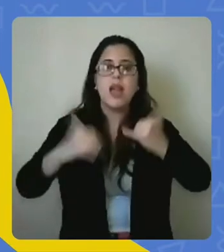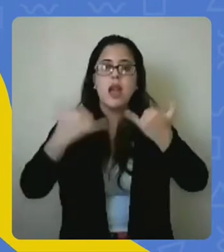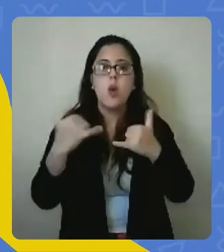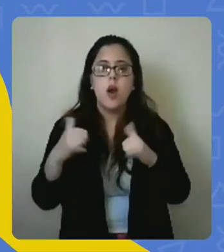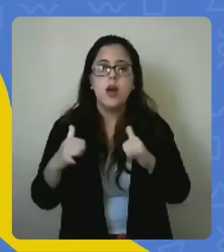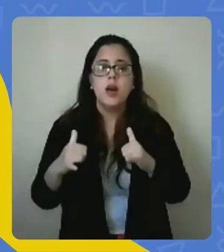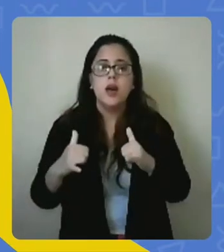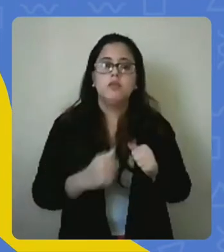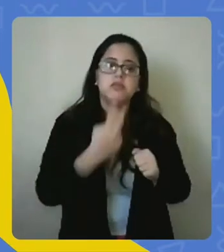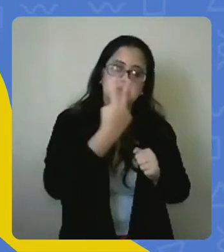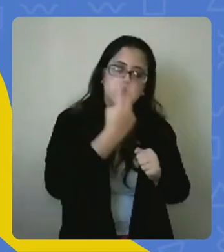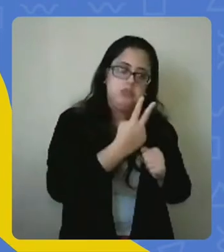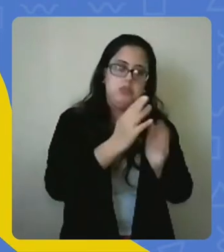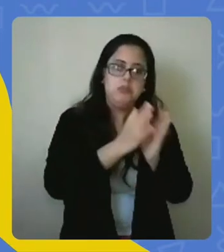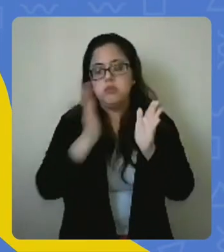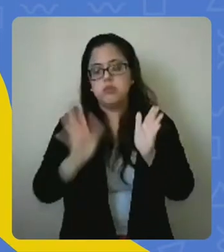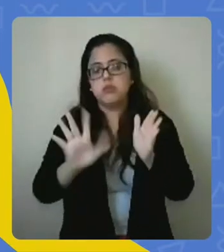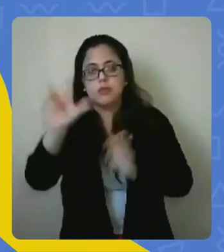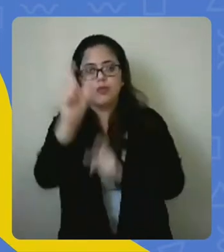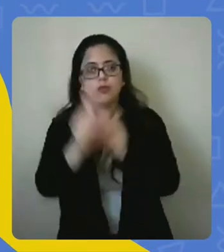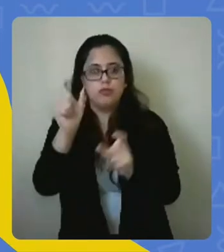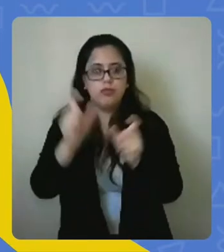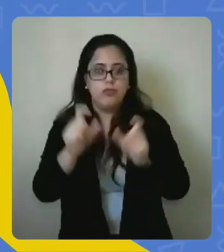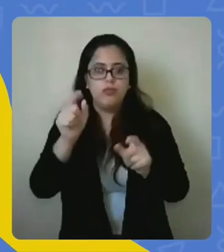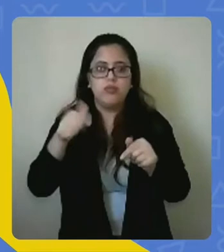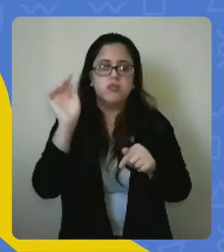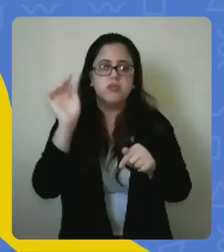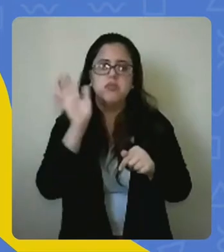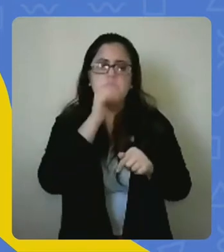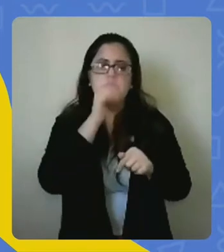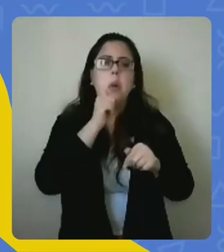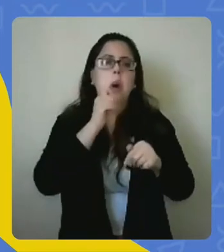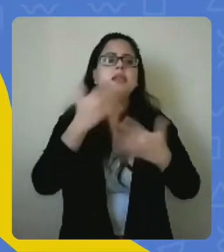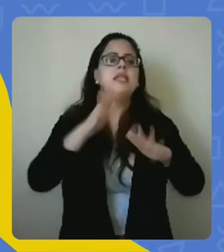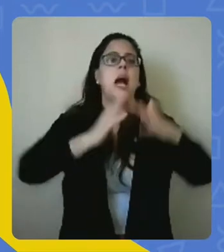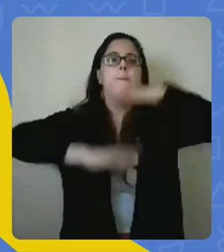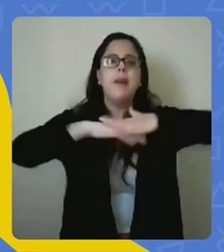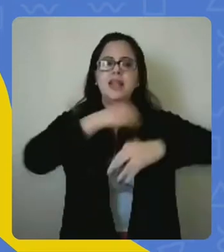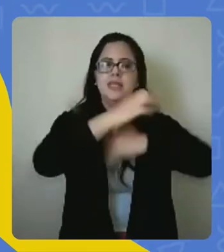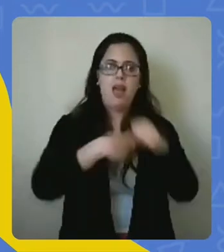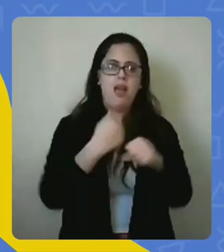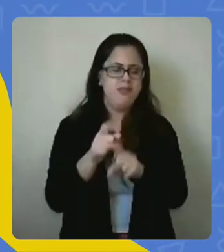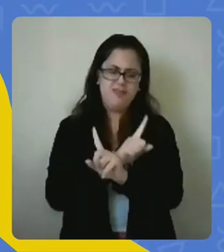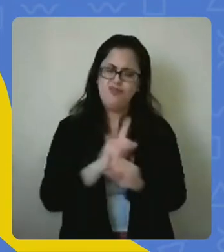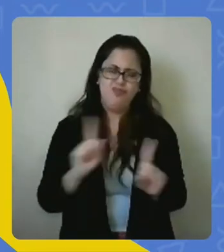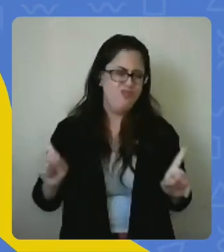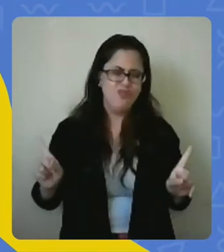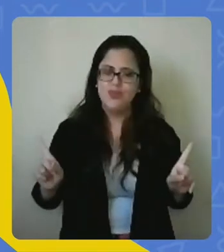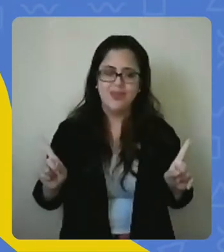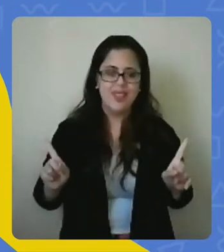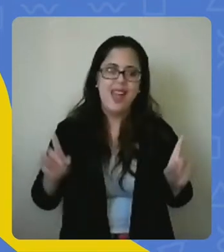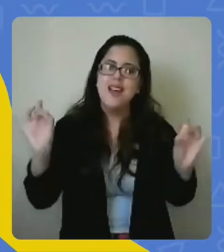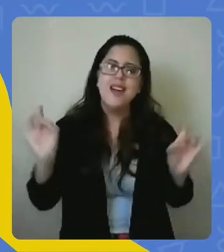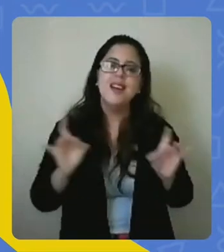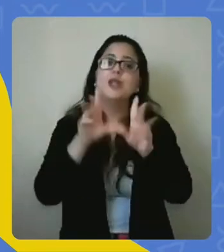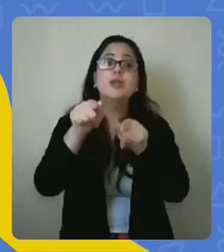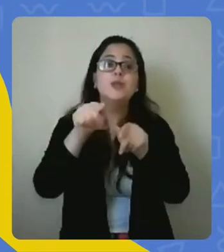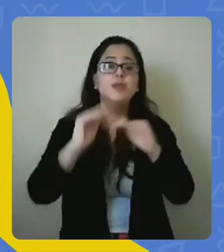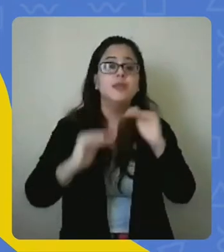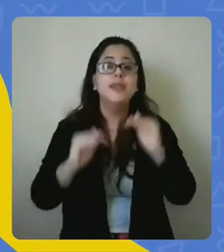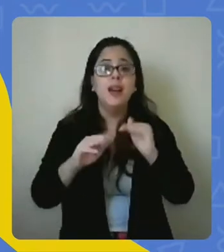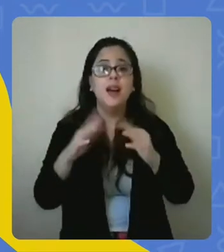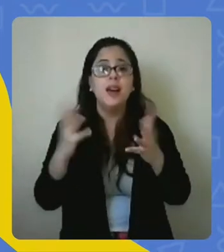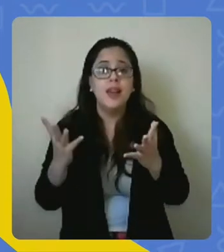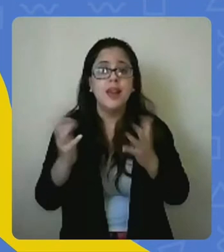a 5 participantes y no tiene límite de edad. La edad quizás lo que va a determinar es la manera en la que